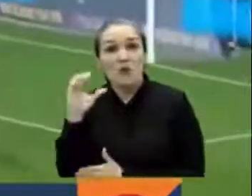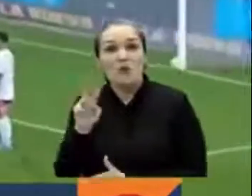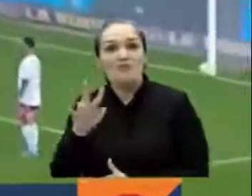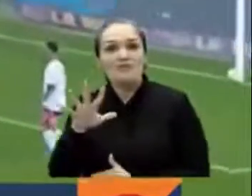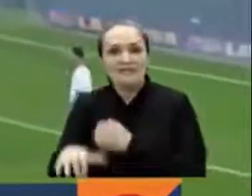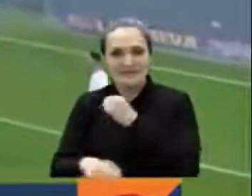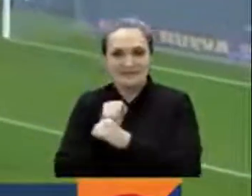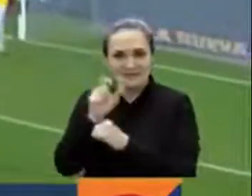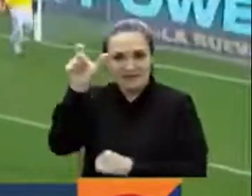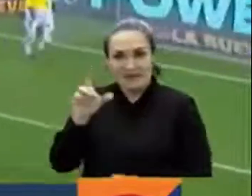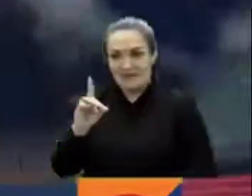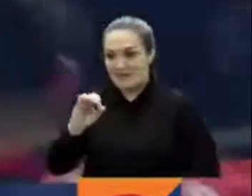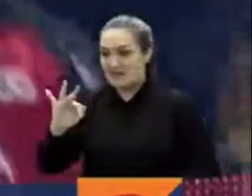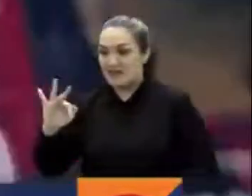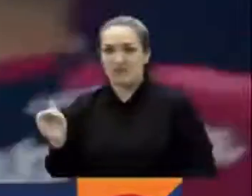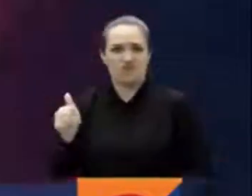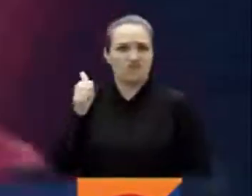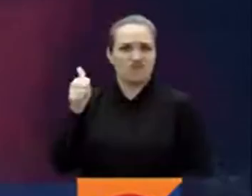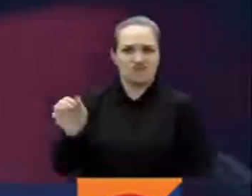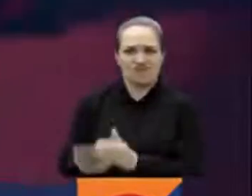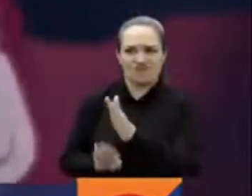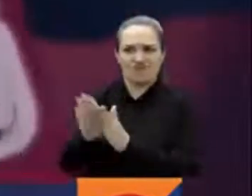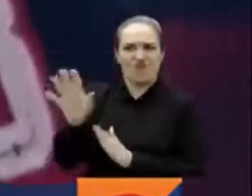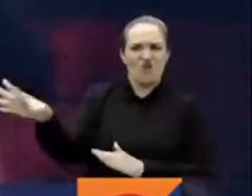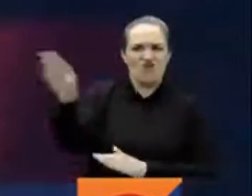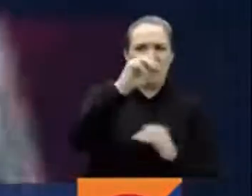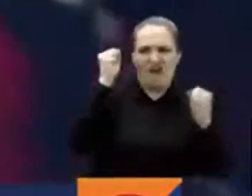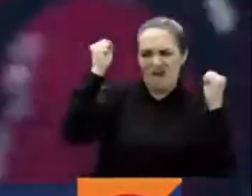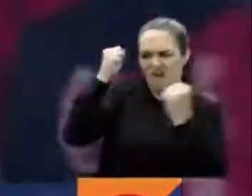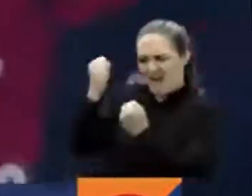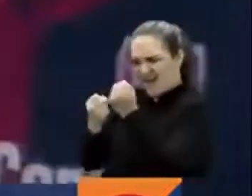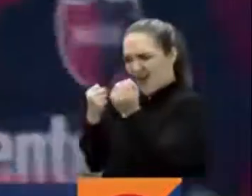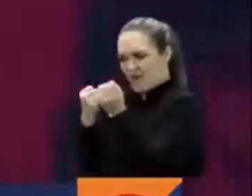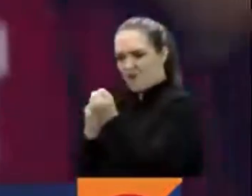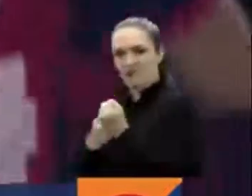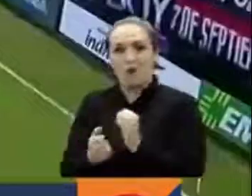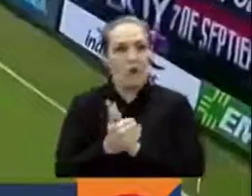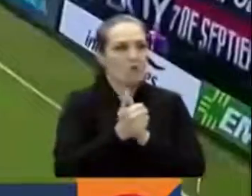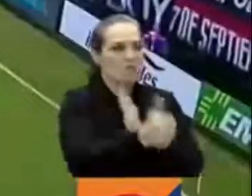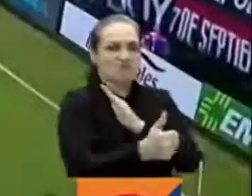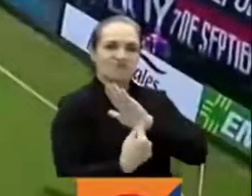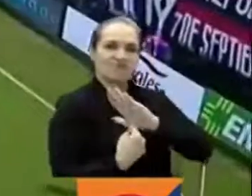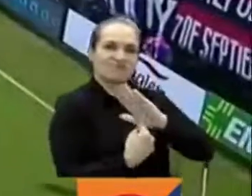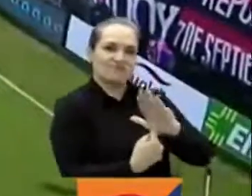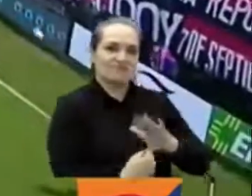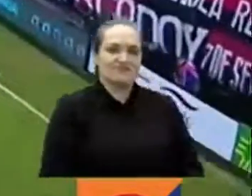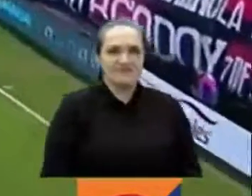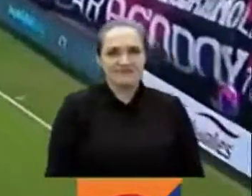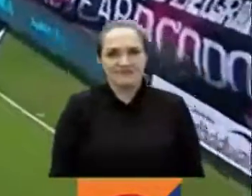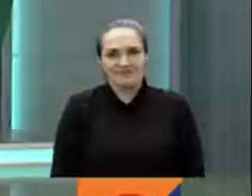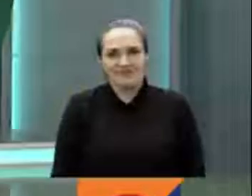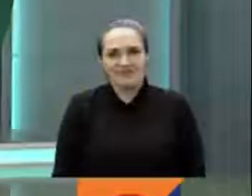25 años va muy bien, con el cariño y el respaldo y sobre todo mostrando que tiene con qué.